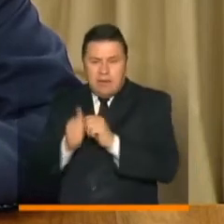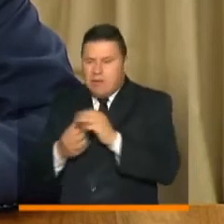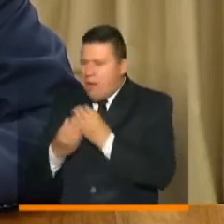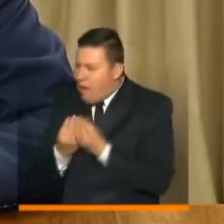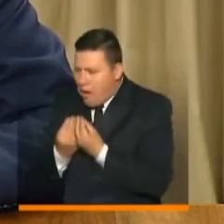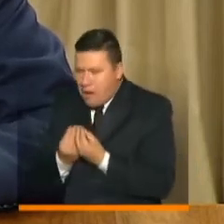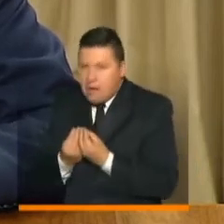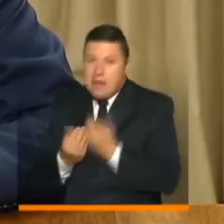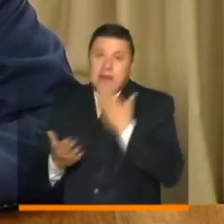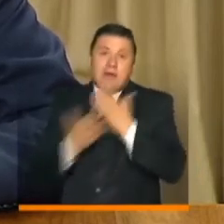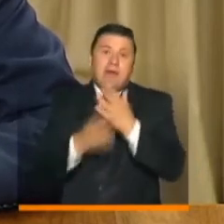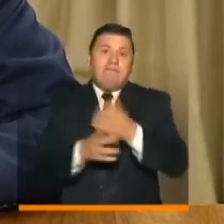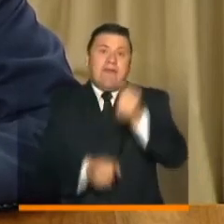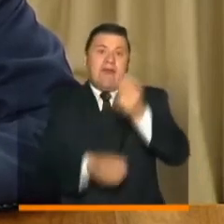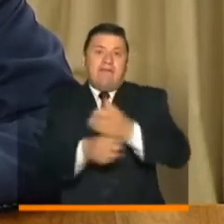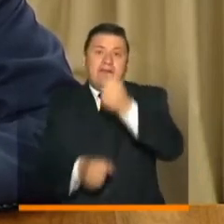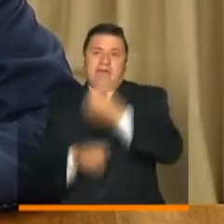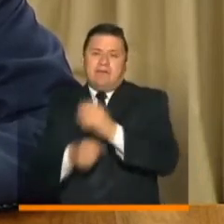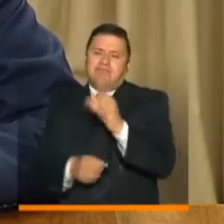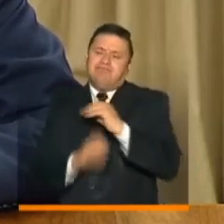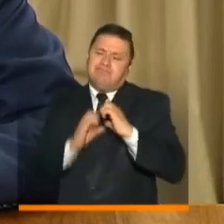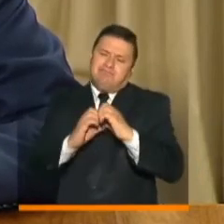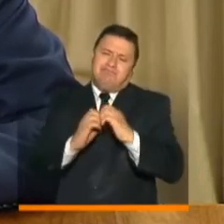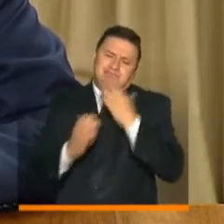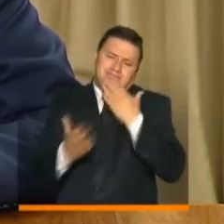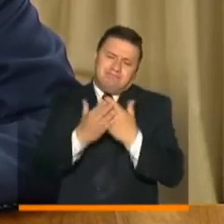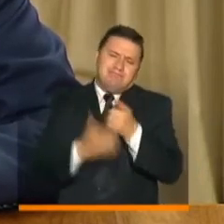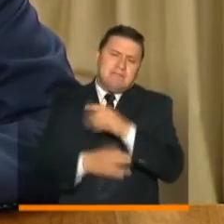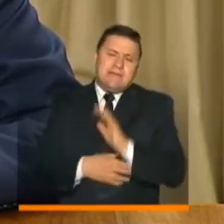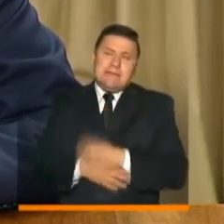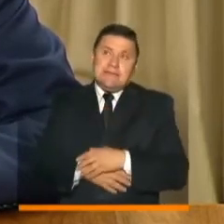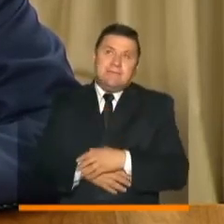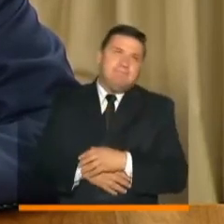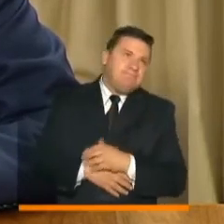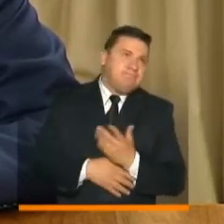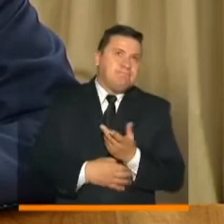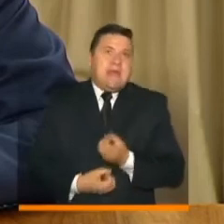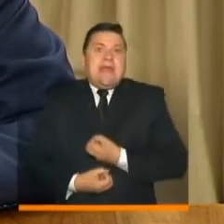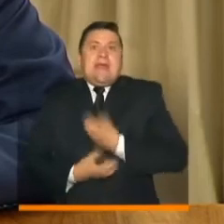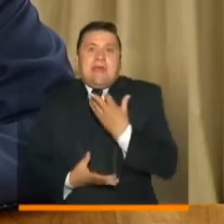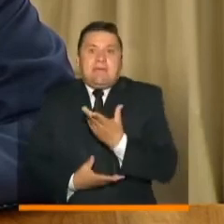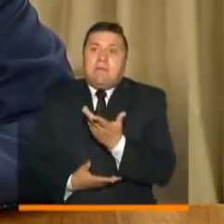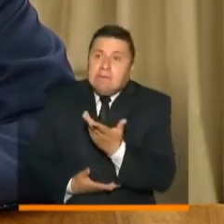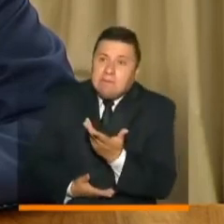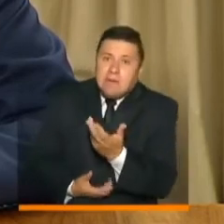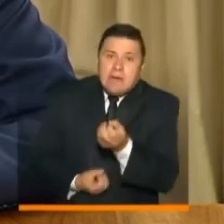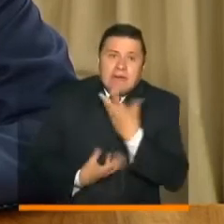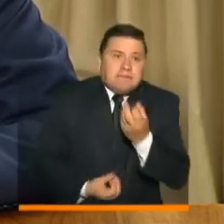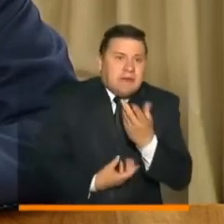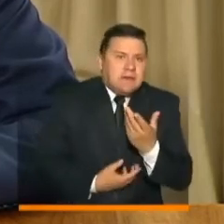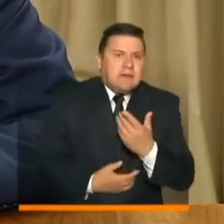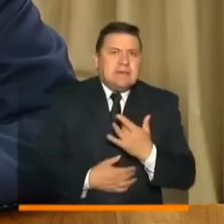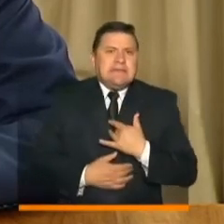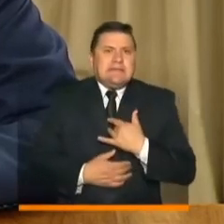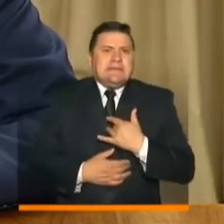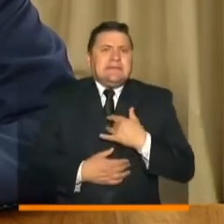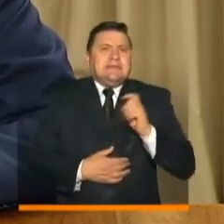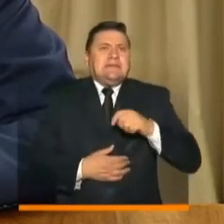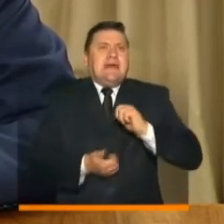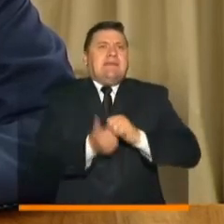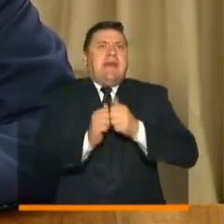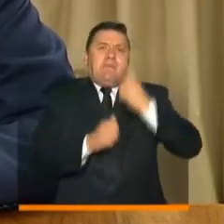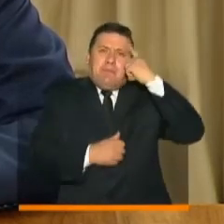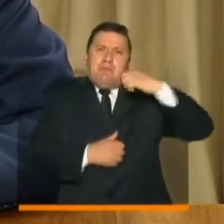y agradecer a las federaciones de todo corazón porque han expresado en esos protocolos el sentir del deporte de